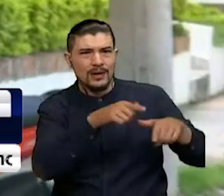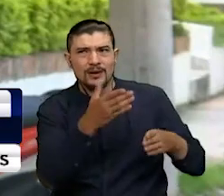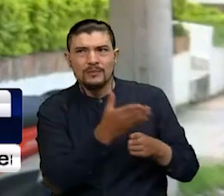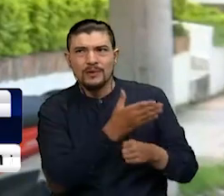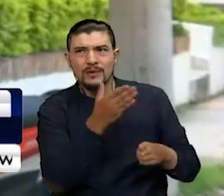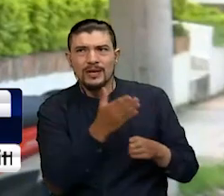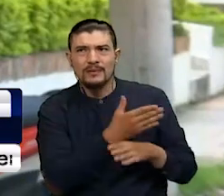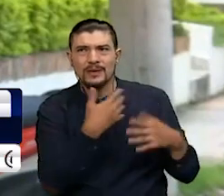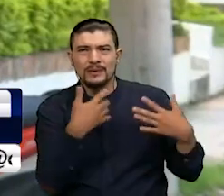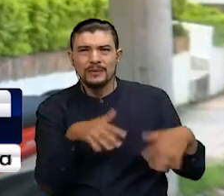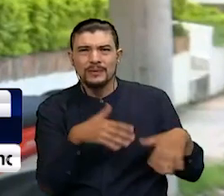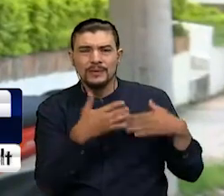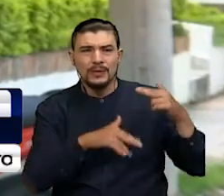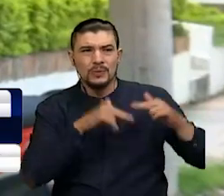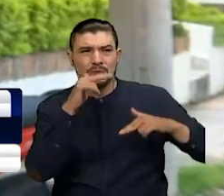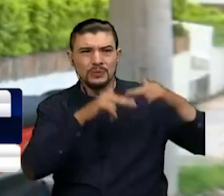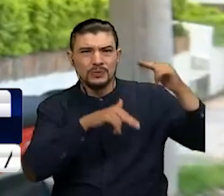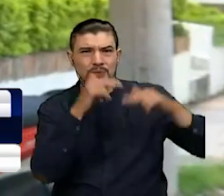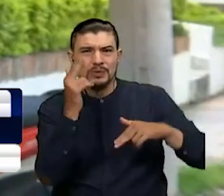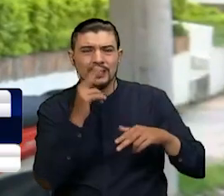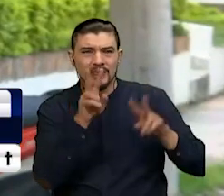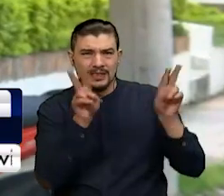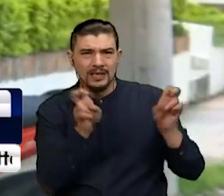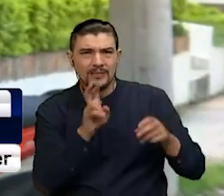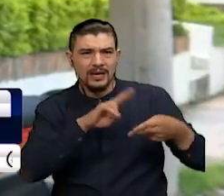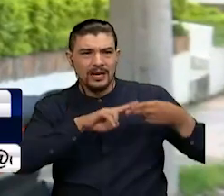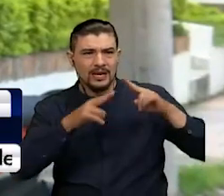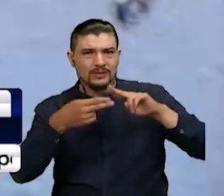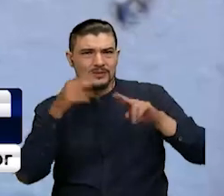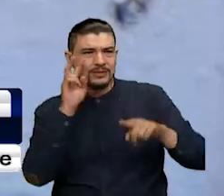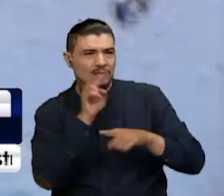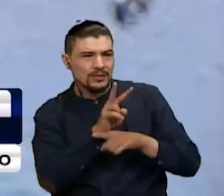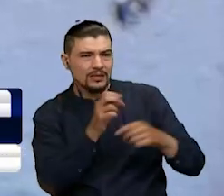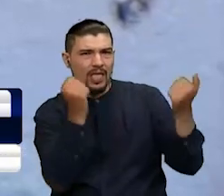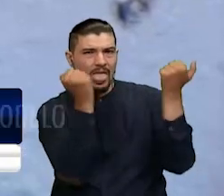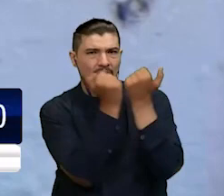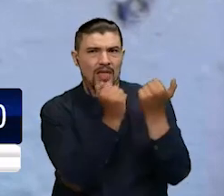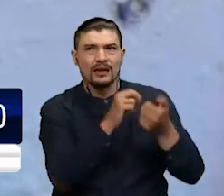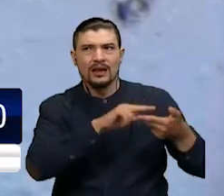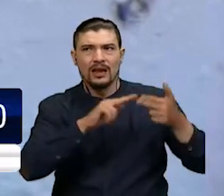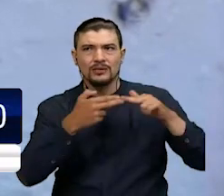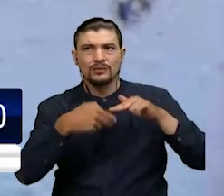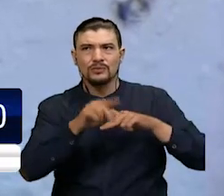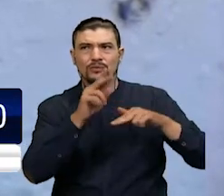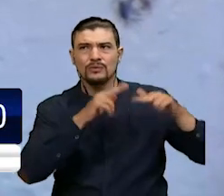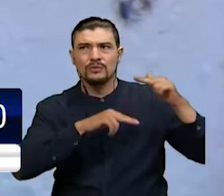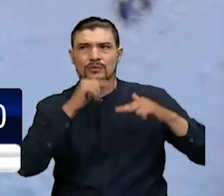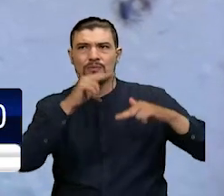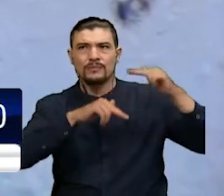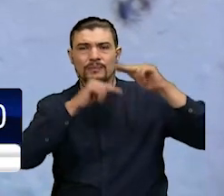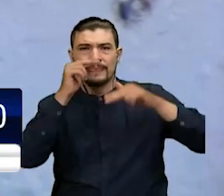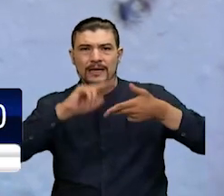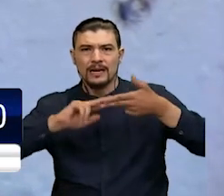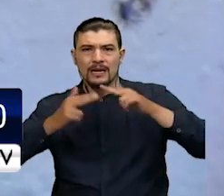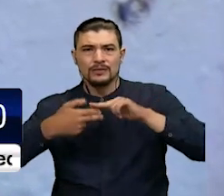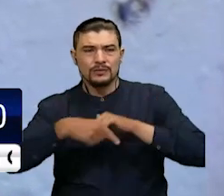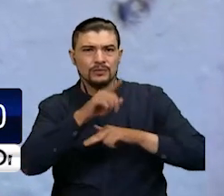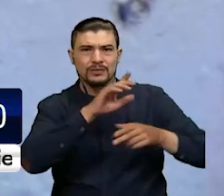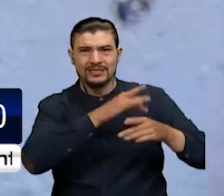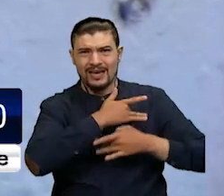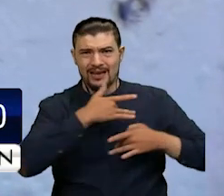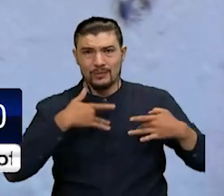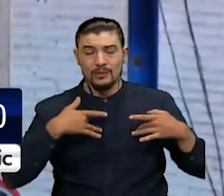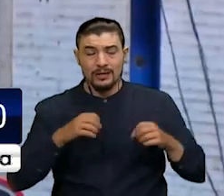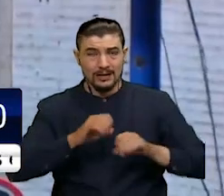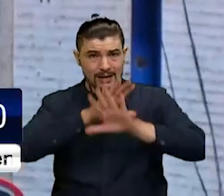estructural que tiene que ver con seguridad que tiene que ver con hacinamiento que tiene que ver con infraestructura y que tiene que ver con salud y claro